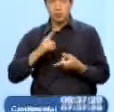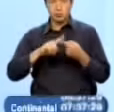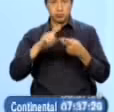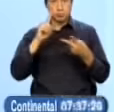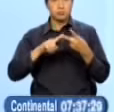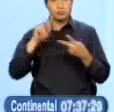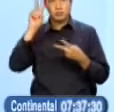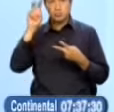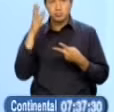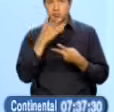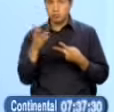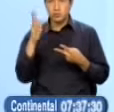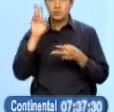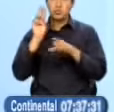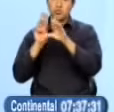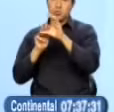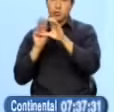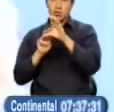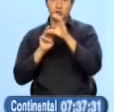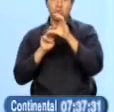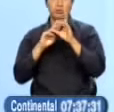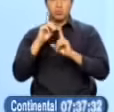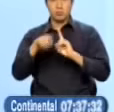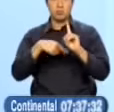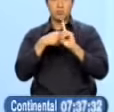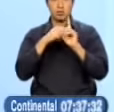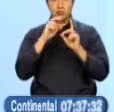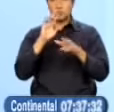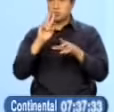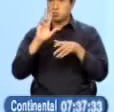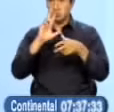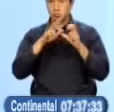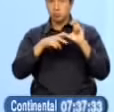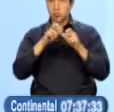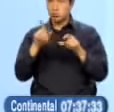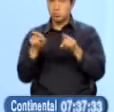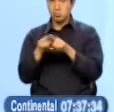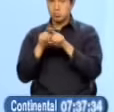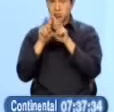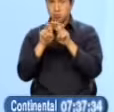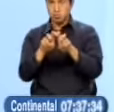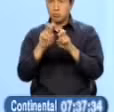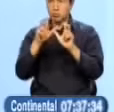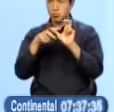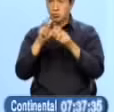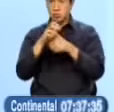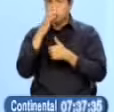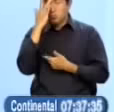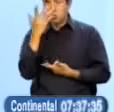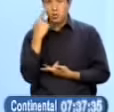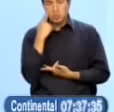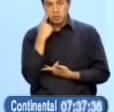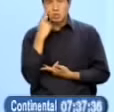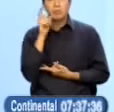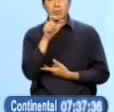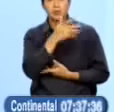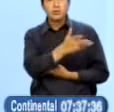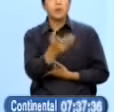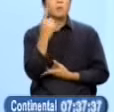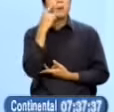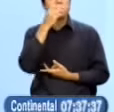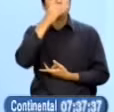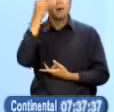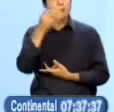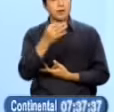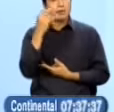otro caso tanto súper con y de hecho yo me sumo a lo que plantea súper que también sea extensible a la investigación récord y ccoo porque es necesario que la audiencia conozca la